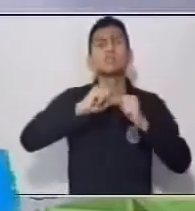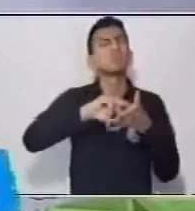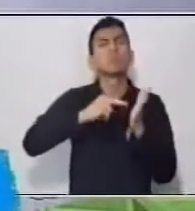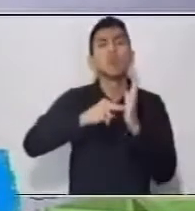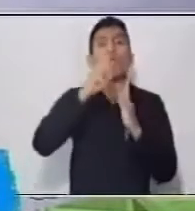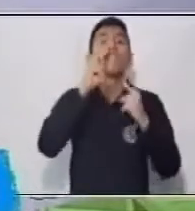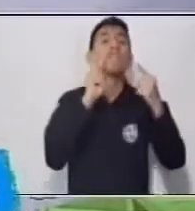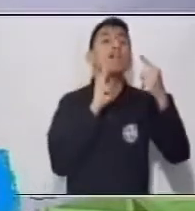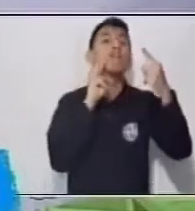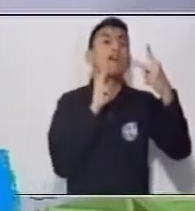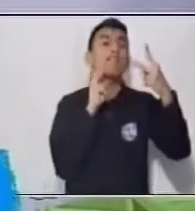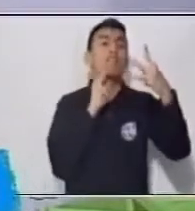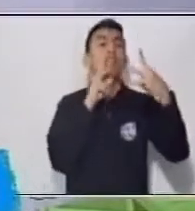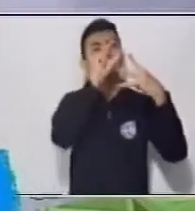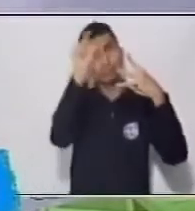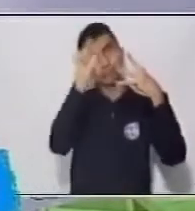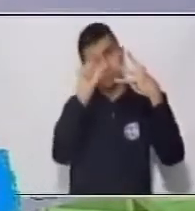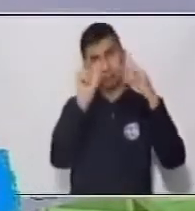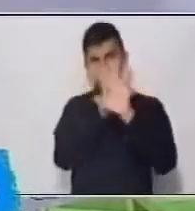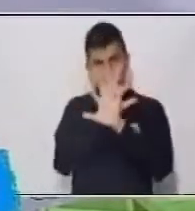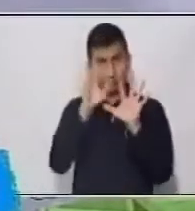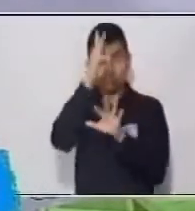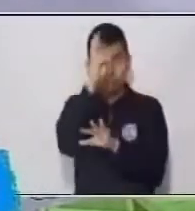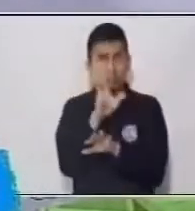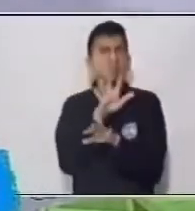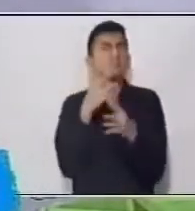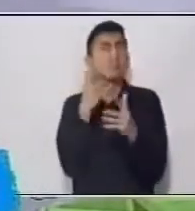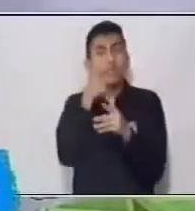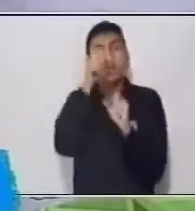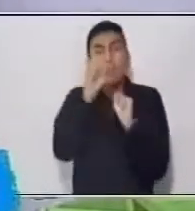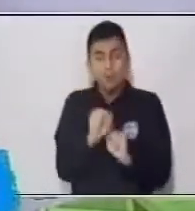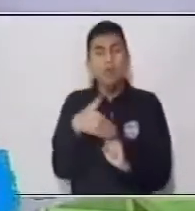cada una de las oraciones. Por eso es que